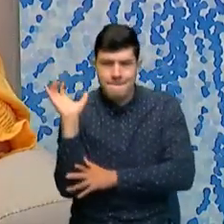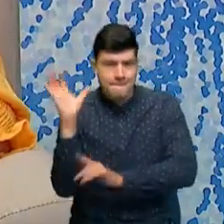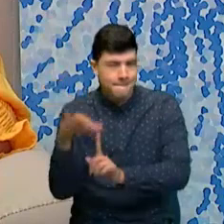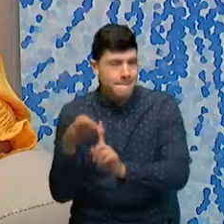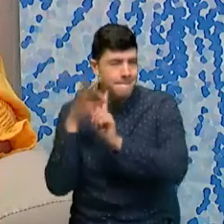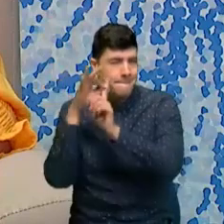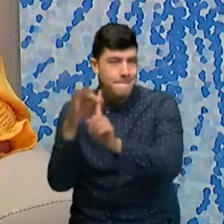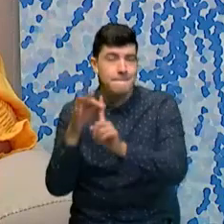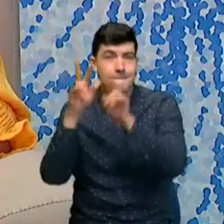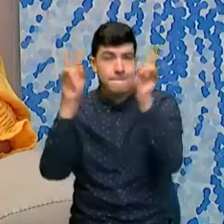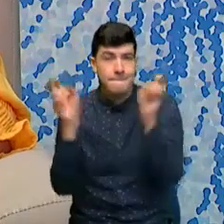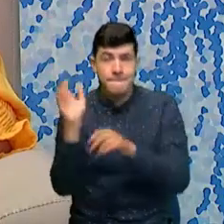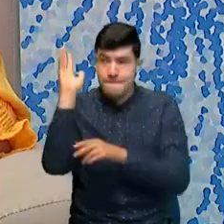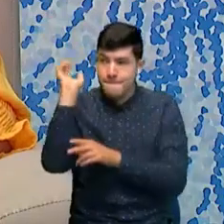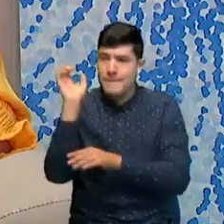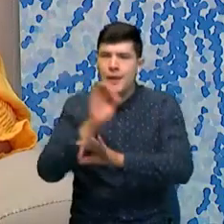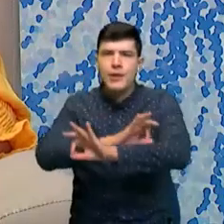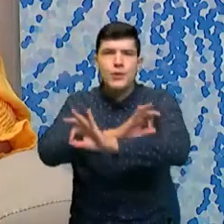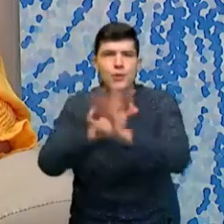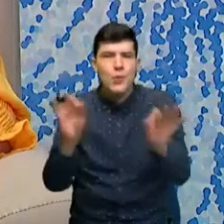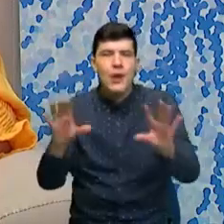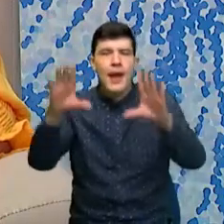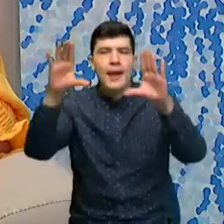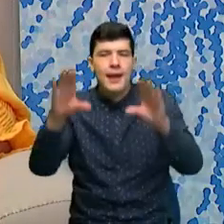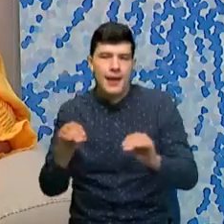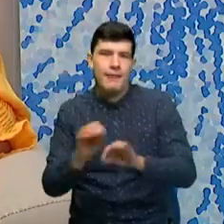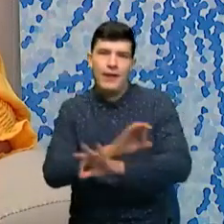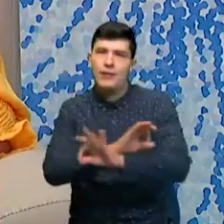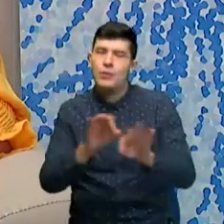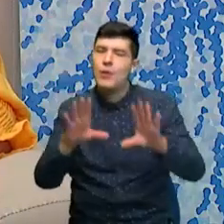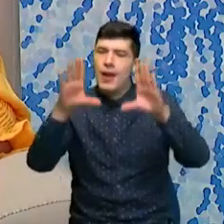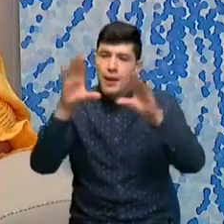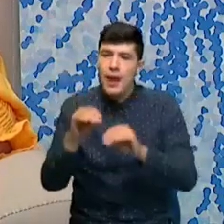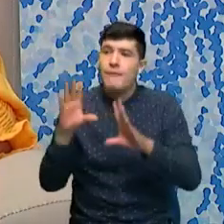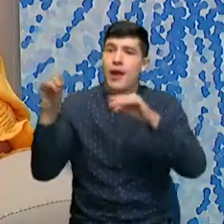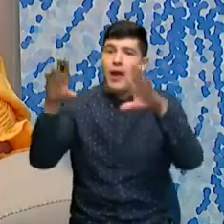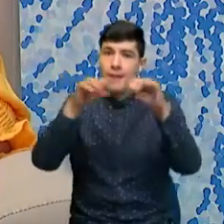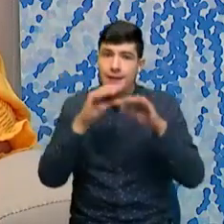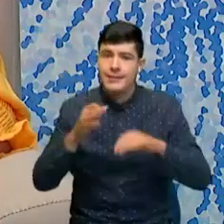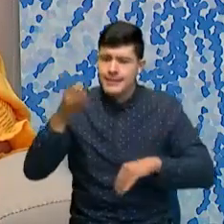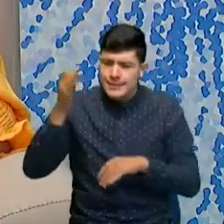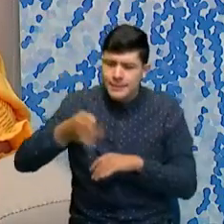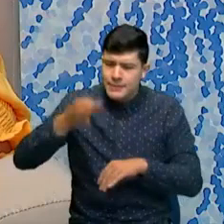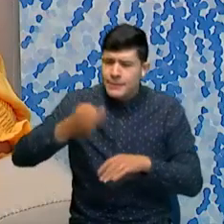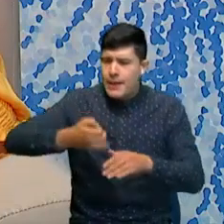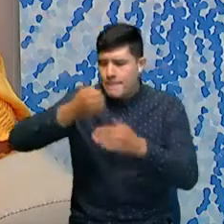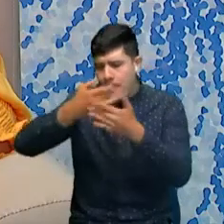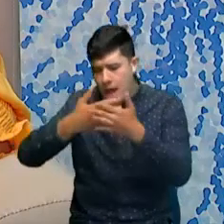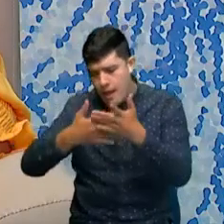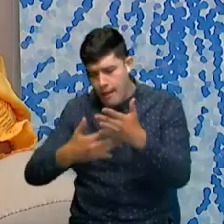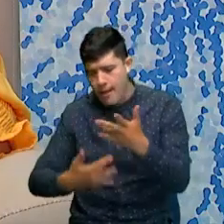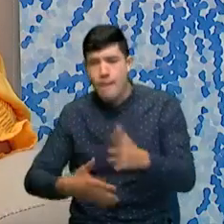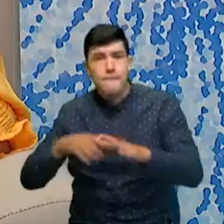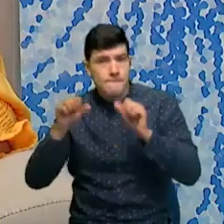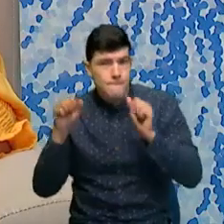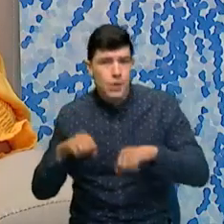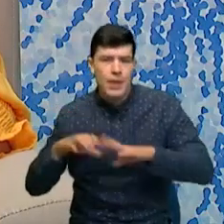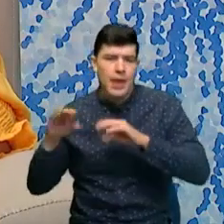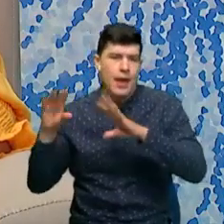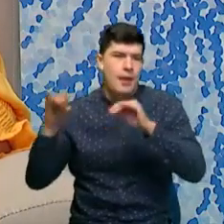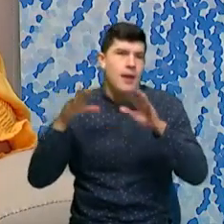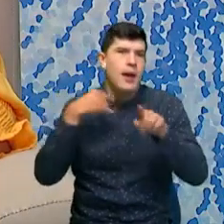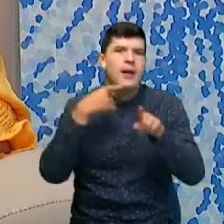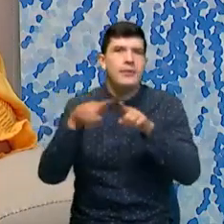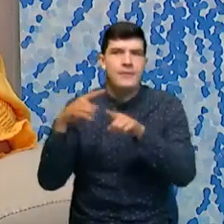pensional es un tema de nunca acabar. El tema pensional es muy extenso, el tema pensional compete pues